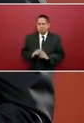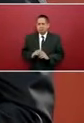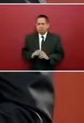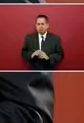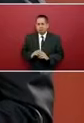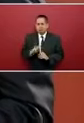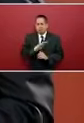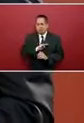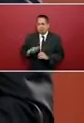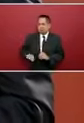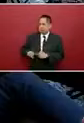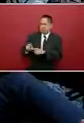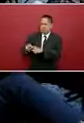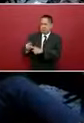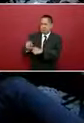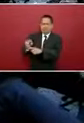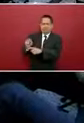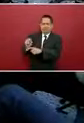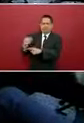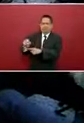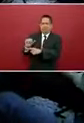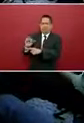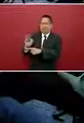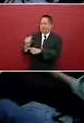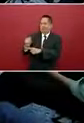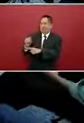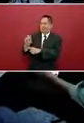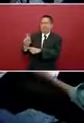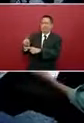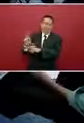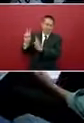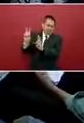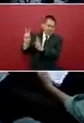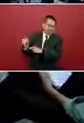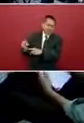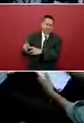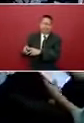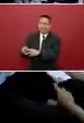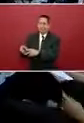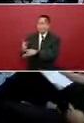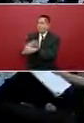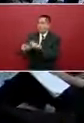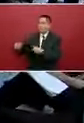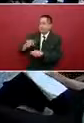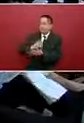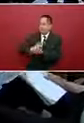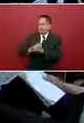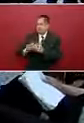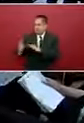del municipio de Afganistán les daba su moche,